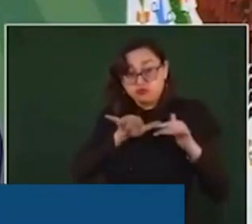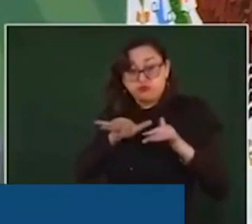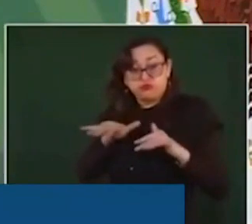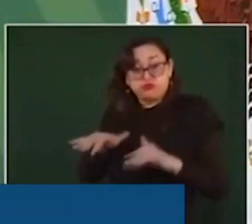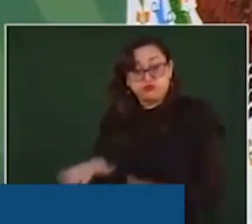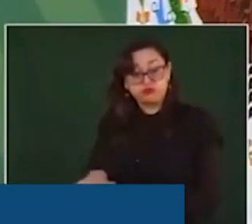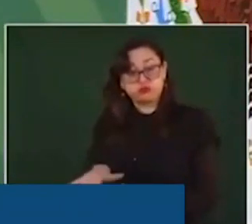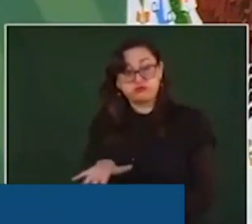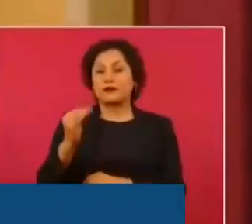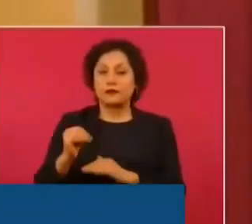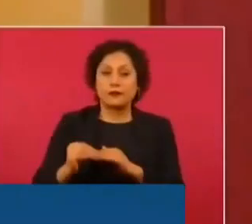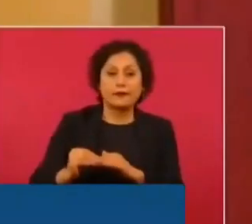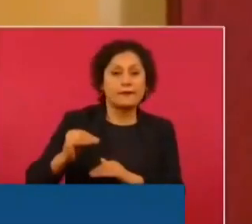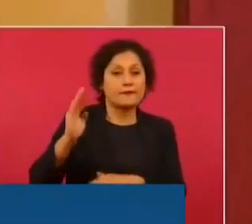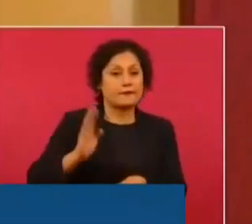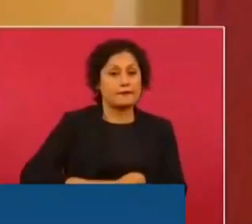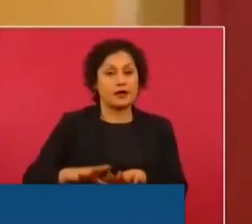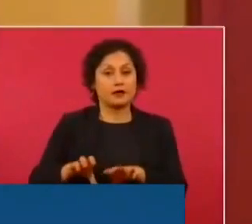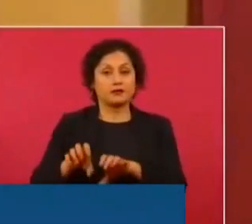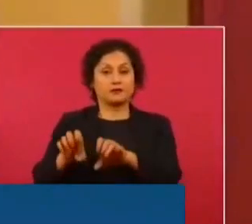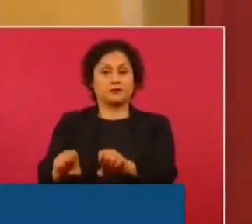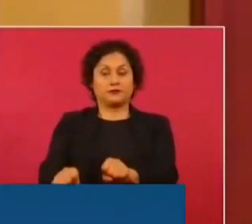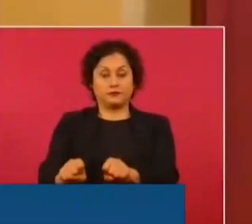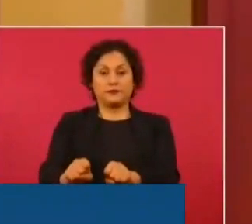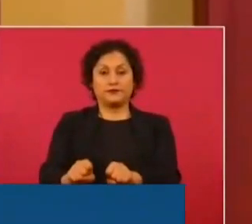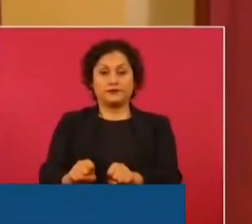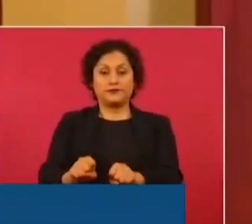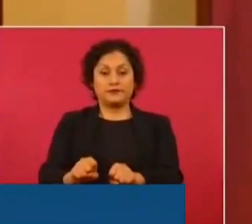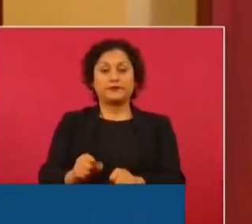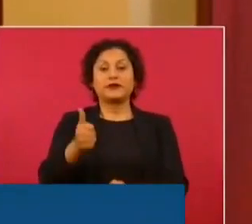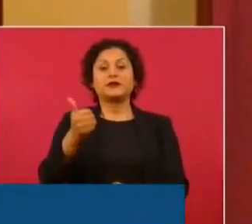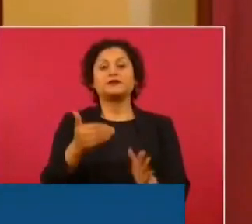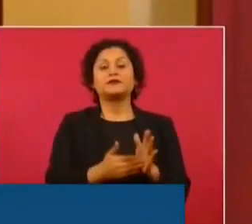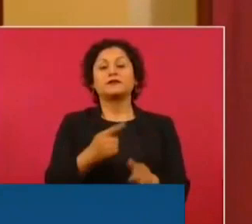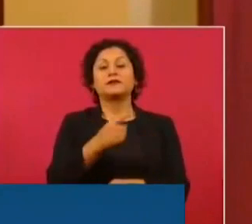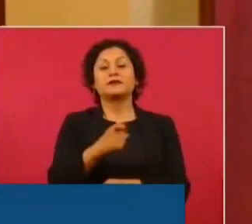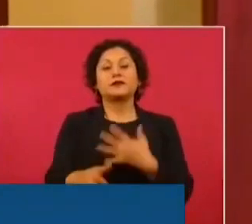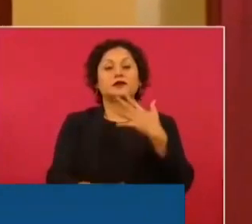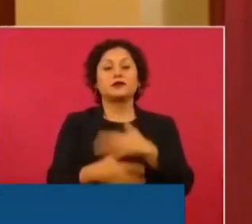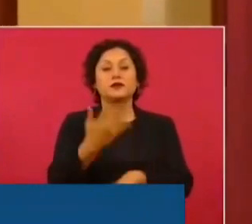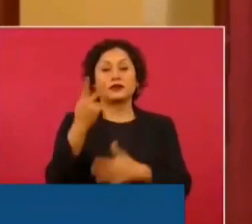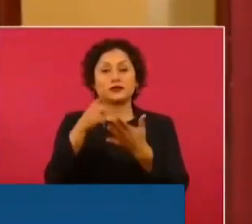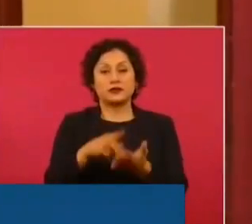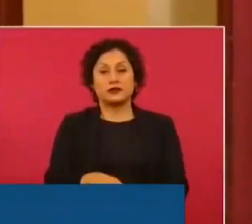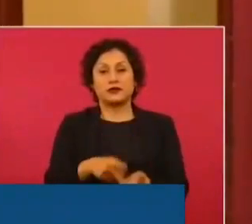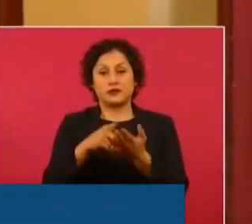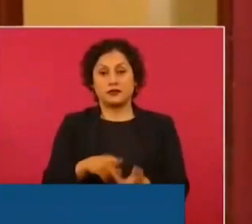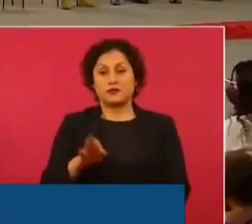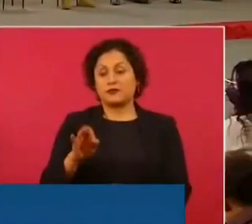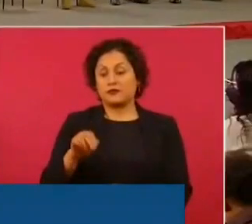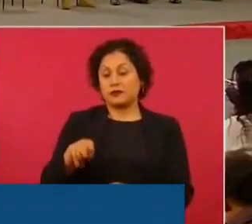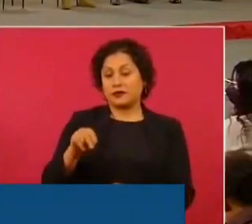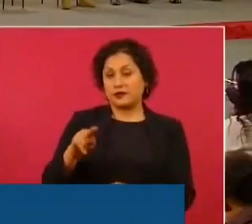y el fentanilo. En este último tema, Rosa Isela Rodríguez, quien es la secretaria de Seguridad y Protección Ciudadana, destacó que